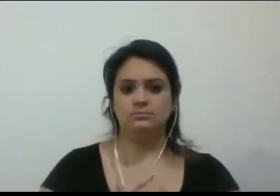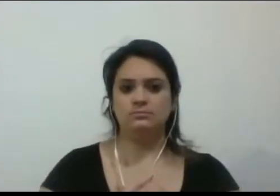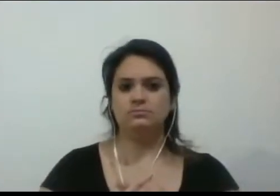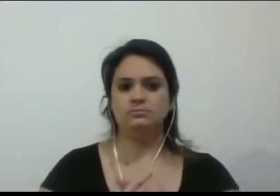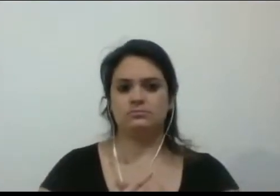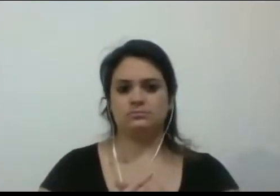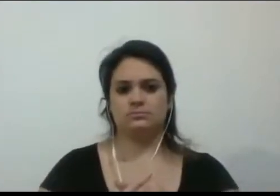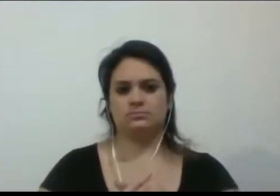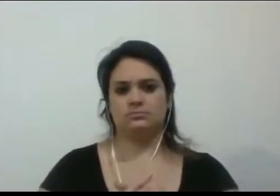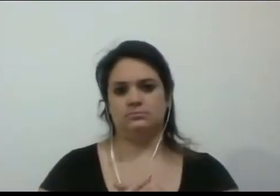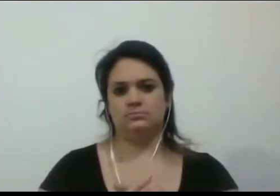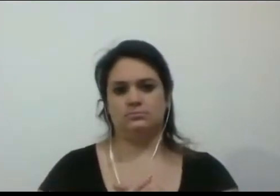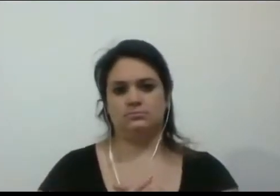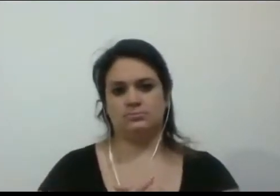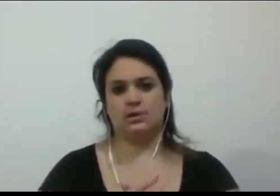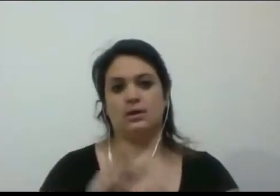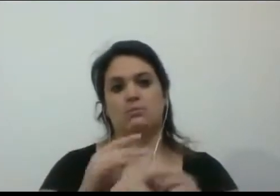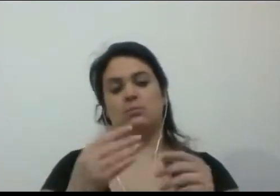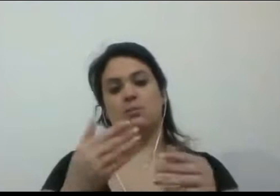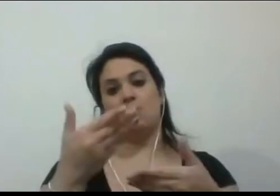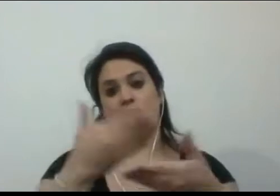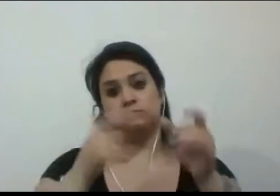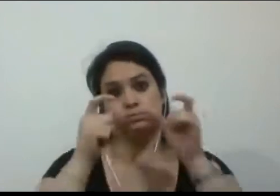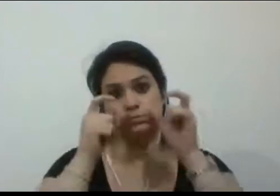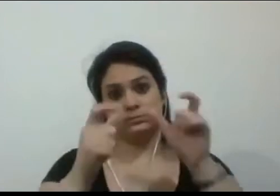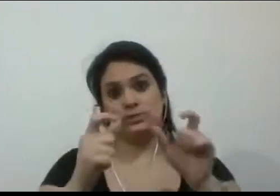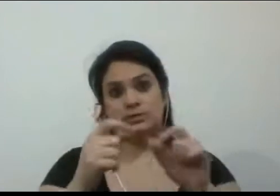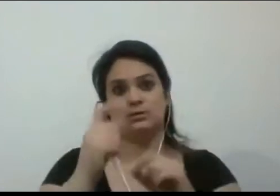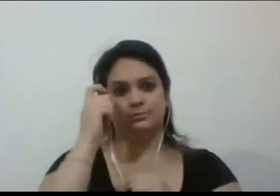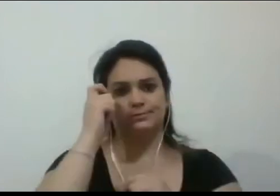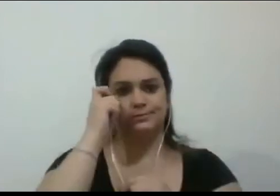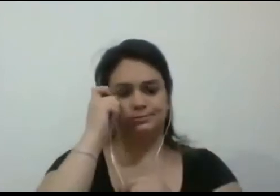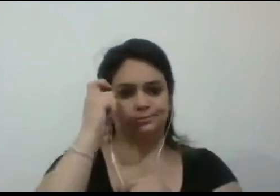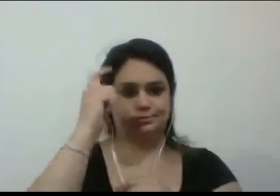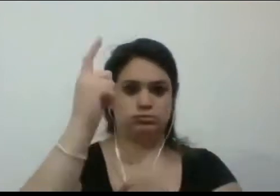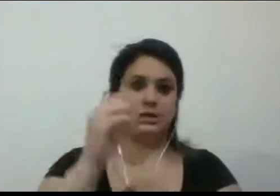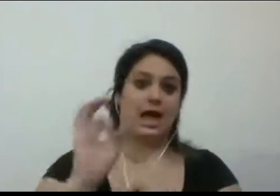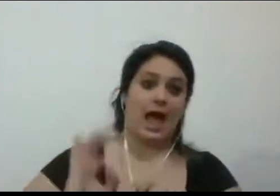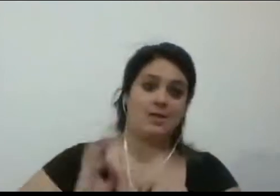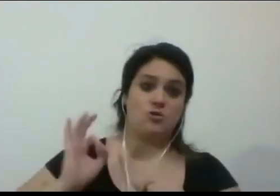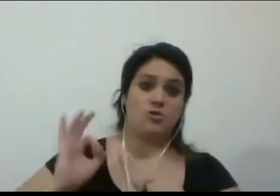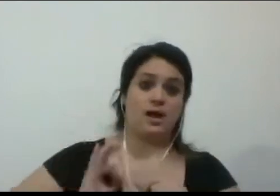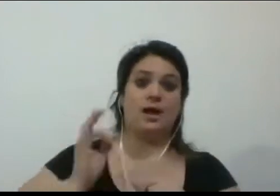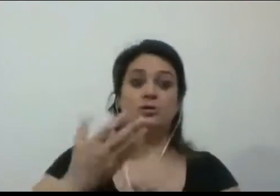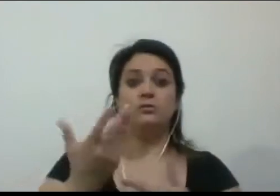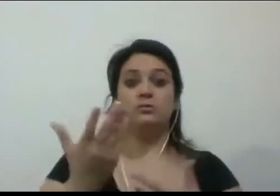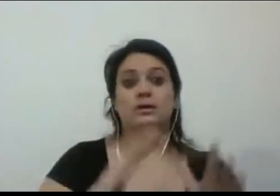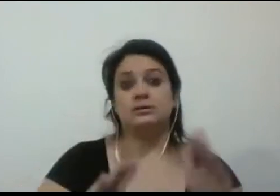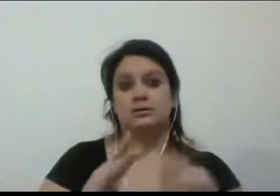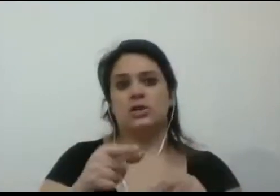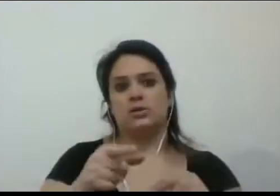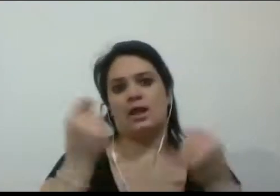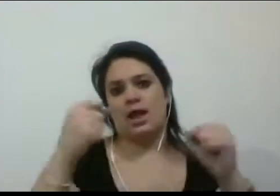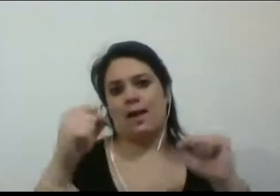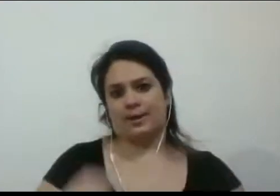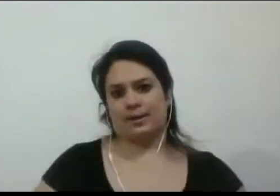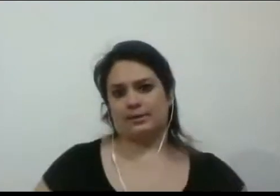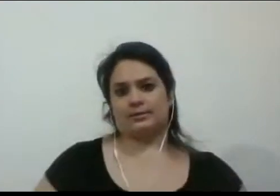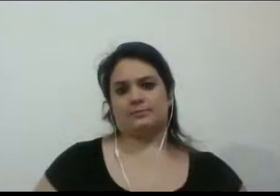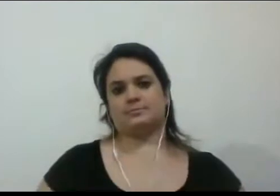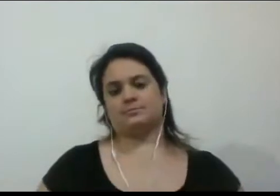y bueno vamos evaluando justamente el crecimiento que va teniendo año a año el alumno a través de las mismas